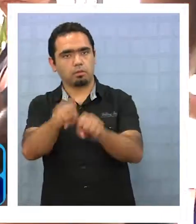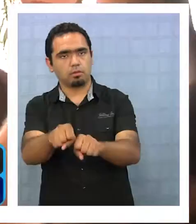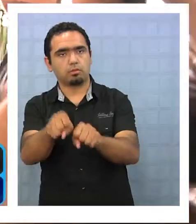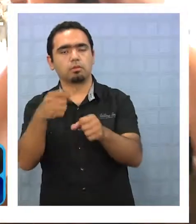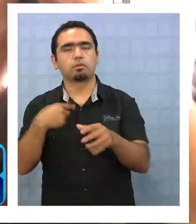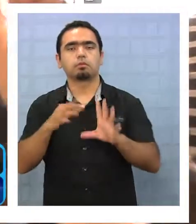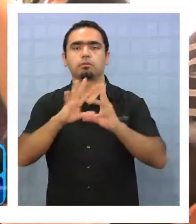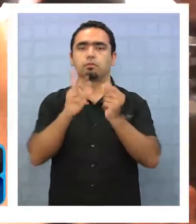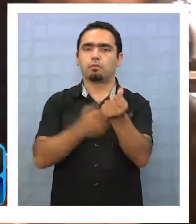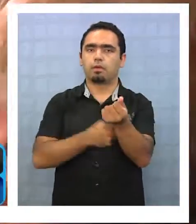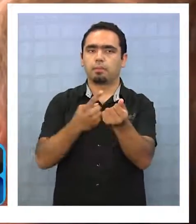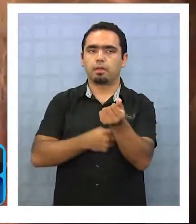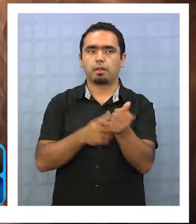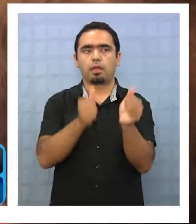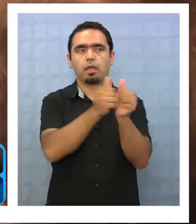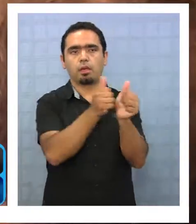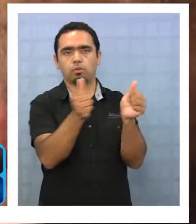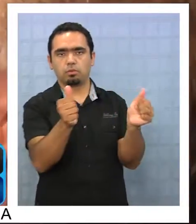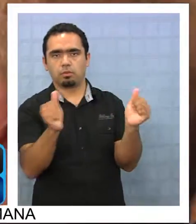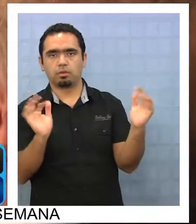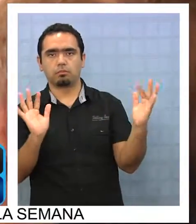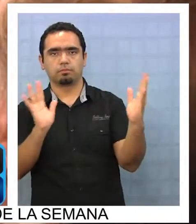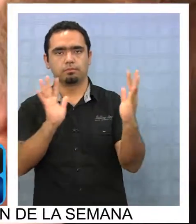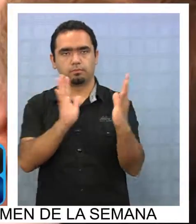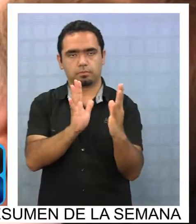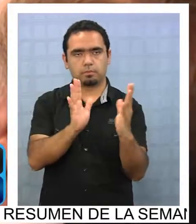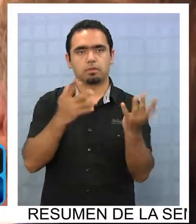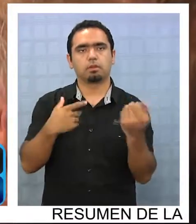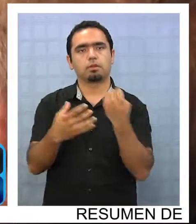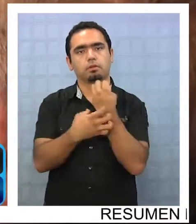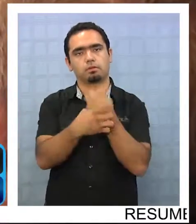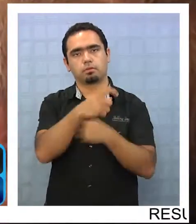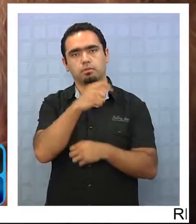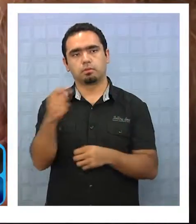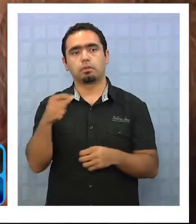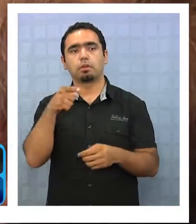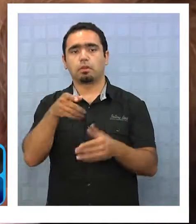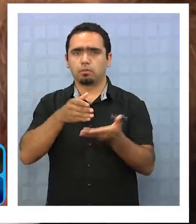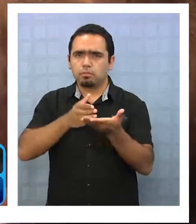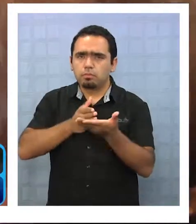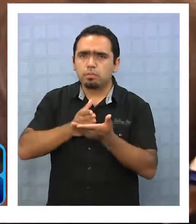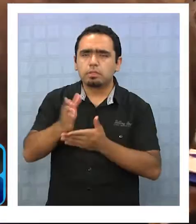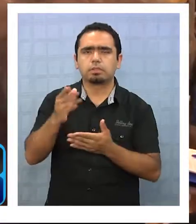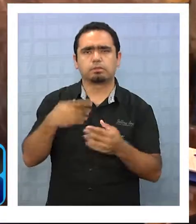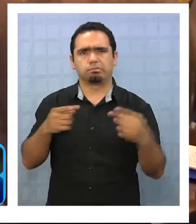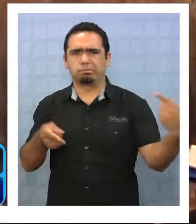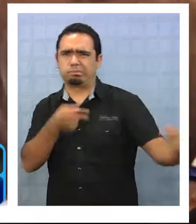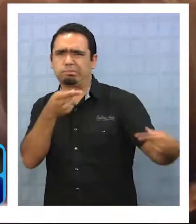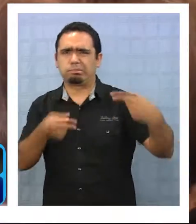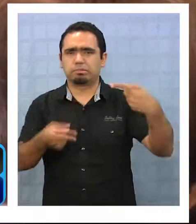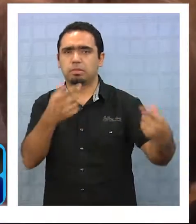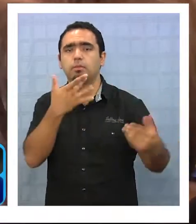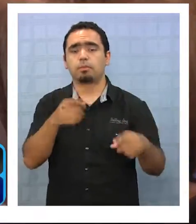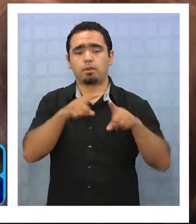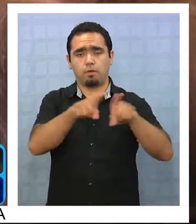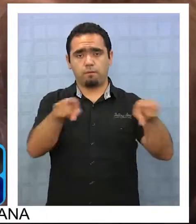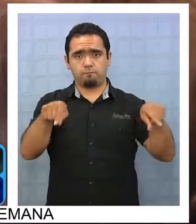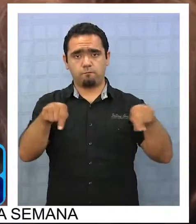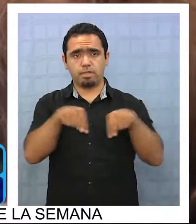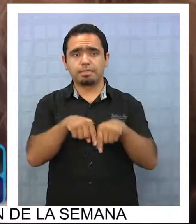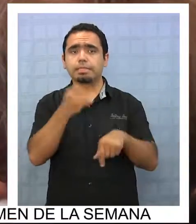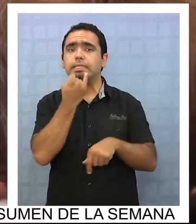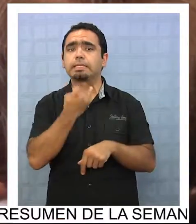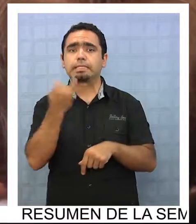sostuvieron sus familiares con las autoridades de la región. El encuentro comenzó violentamente, ya que a la oficina de la